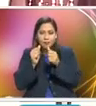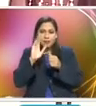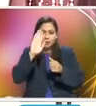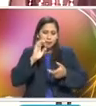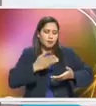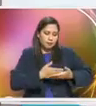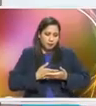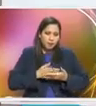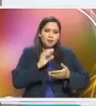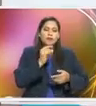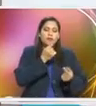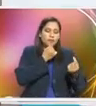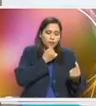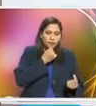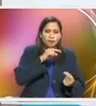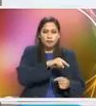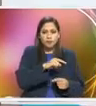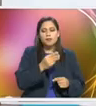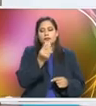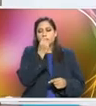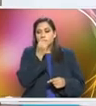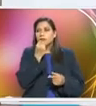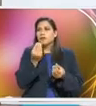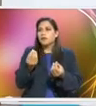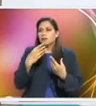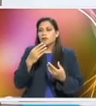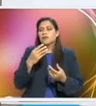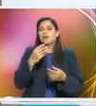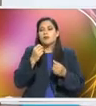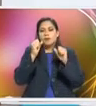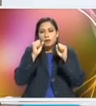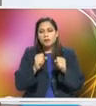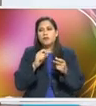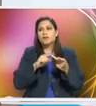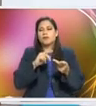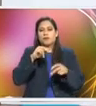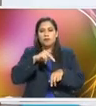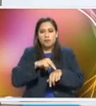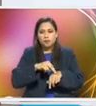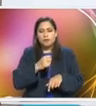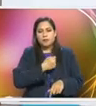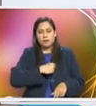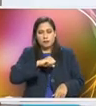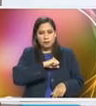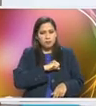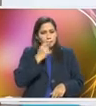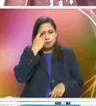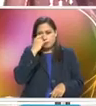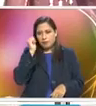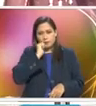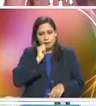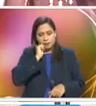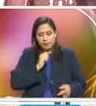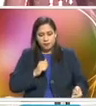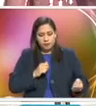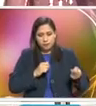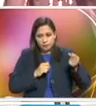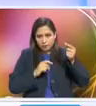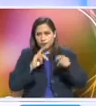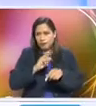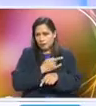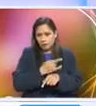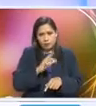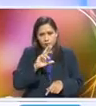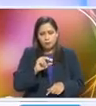los infantes, tengan acceso a alimentos seguros, nutritivos y saludables de forma permanente. Sí. ¿Cuáles son los riesgos,